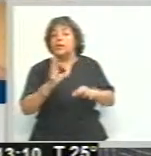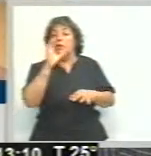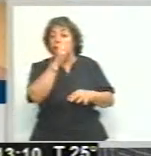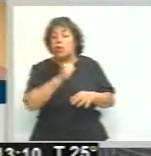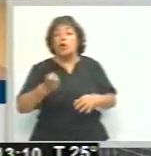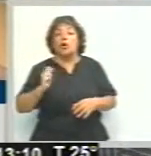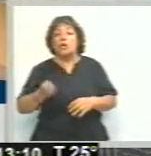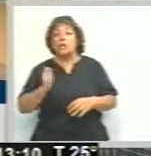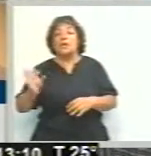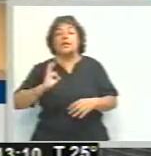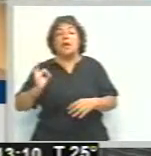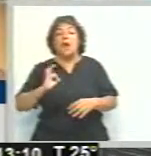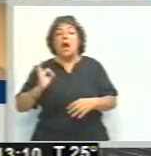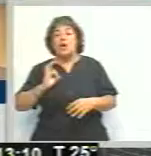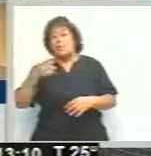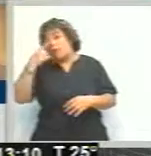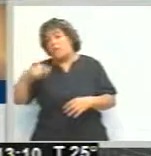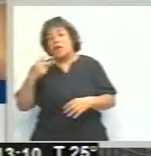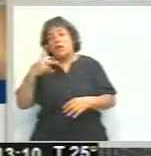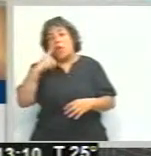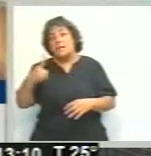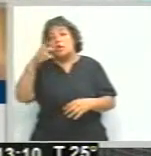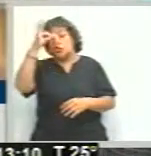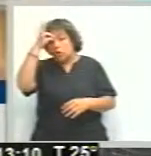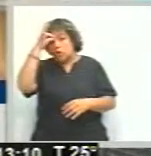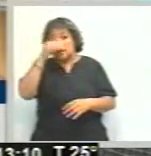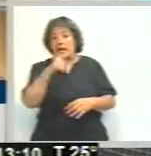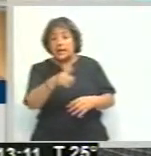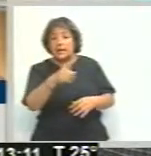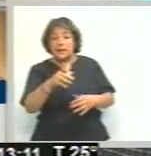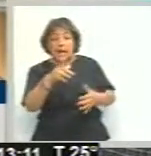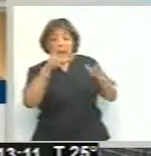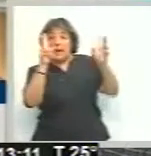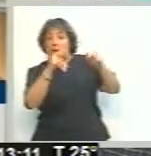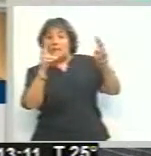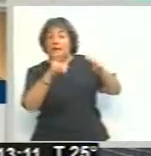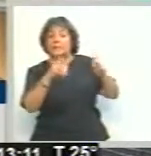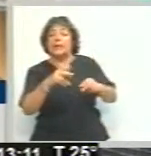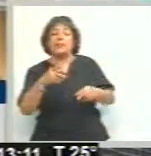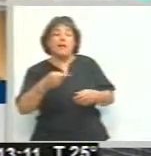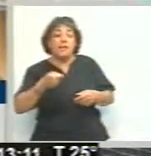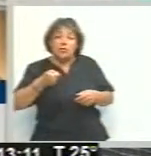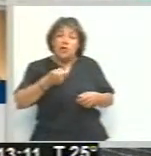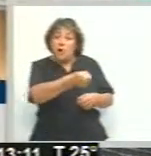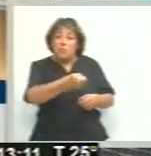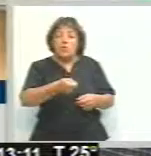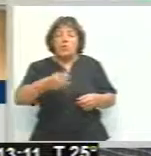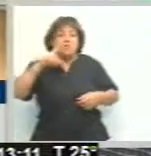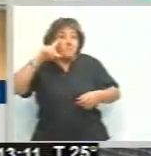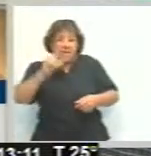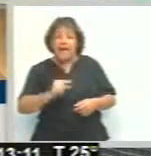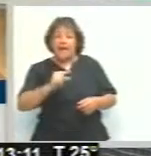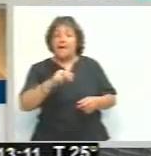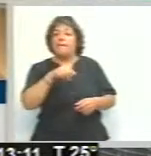Penal desde 2012, fines de 2012, existe la figura de femicidio, que es una especie de homicidio agravado que